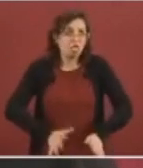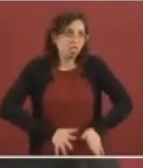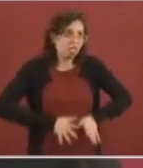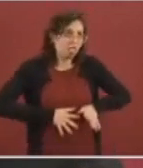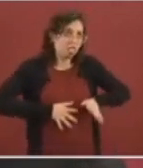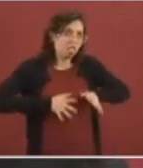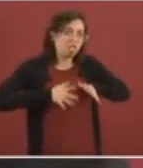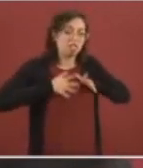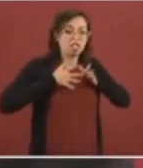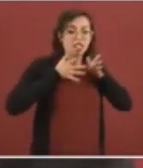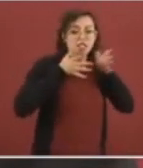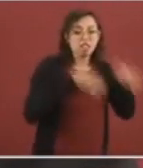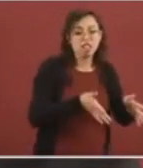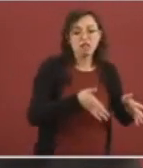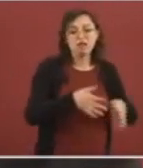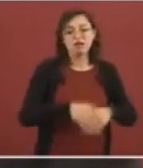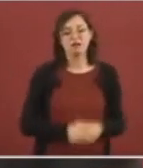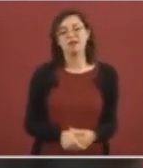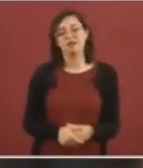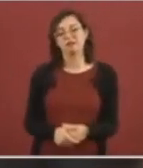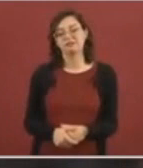de sofismas,